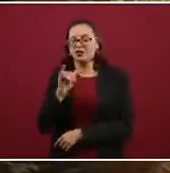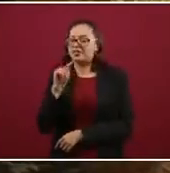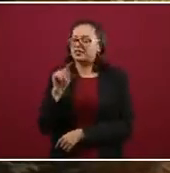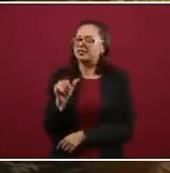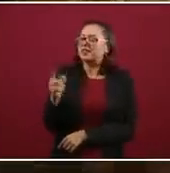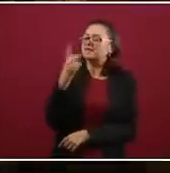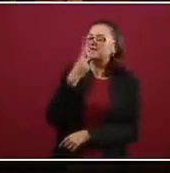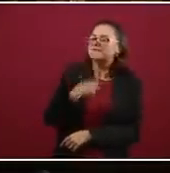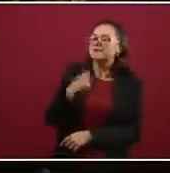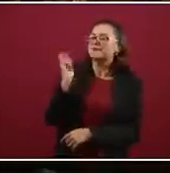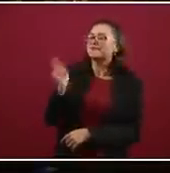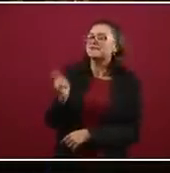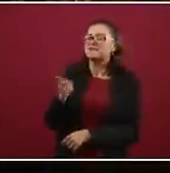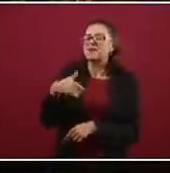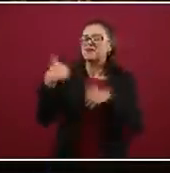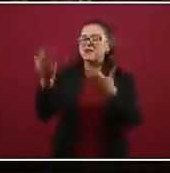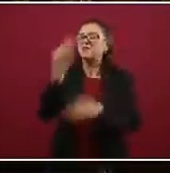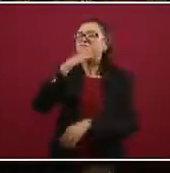fiestas populares.